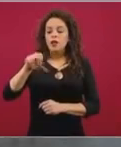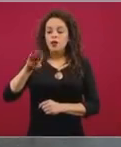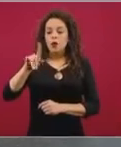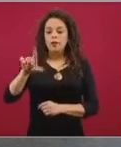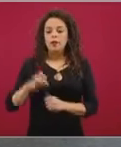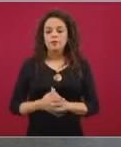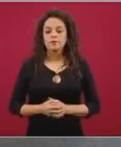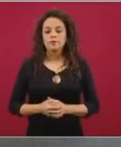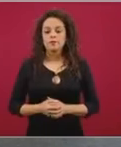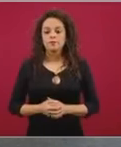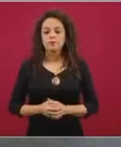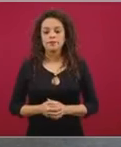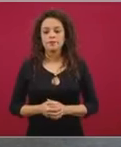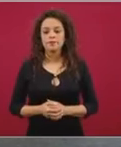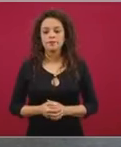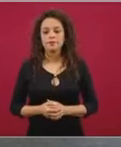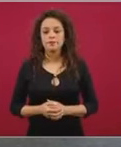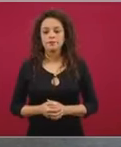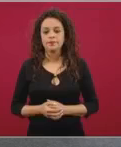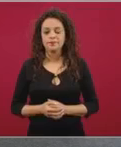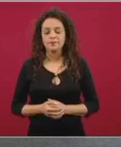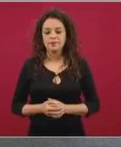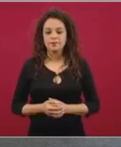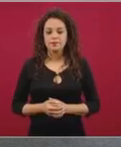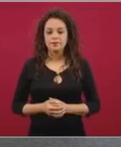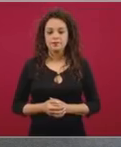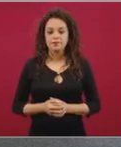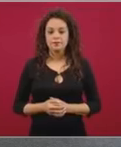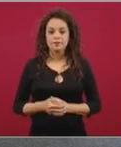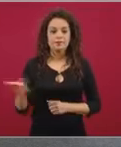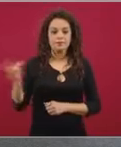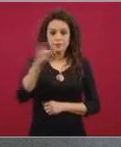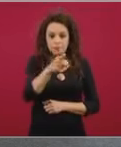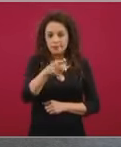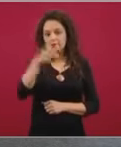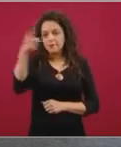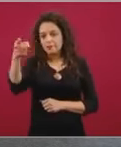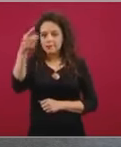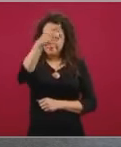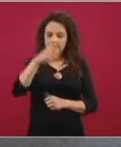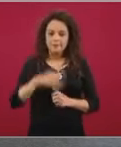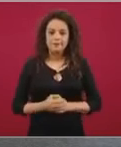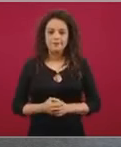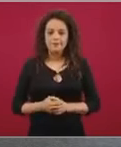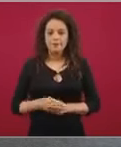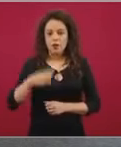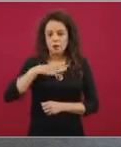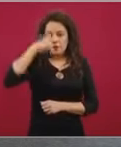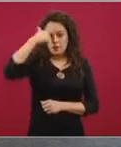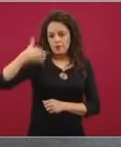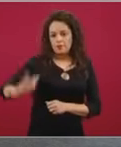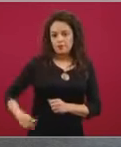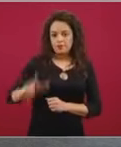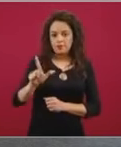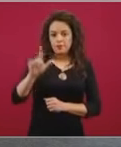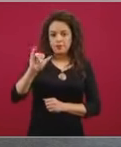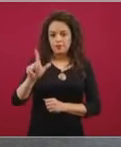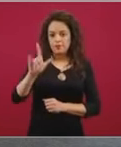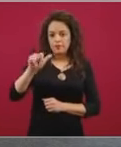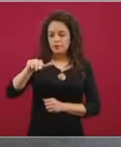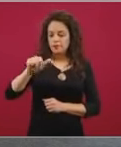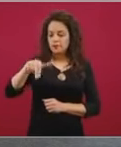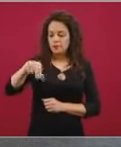por allá con el compañero. Y con Rivelino habíamos dicho. Regresamos con Rivelino y luego con el compañero. Buenas noches, Liliana Noble de Pulso Saludable. Para